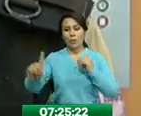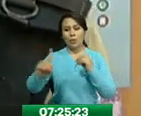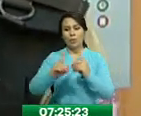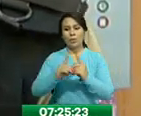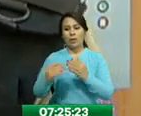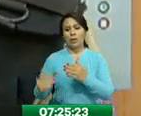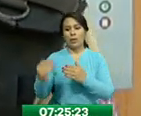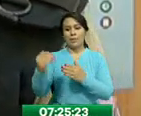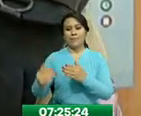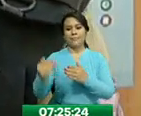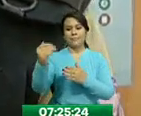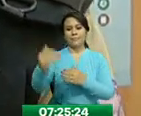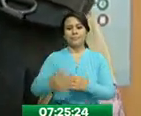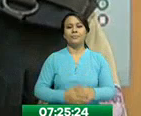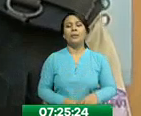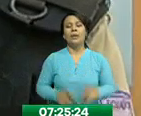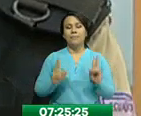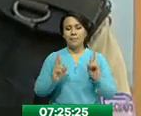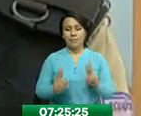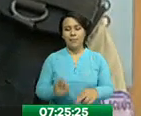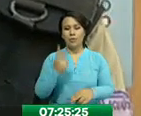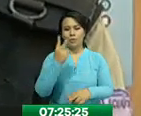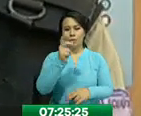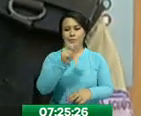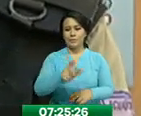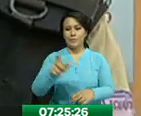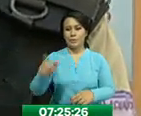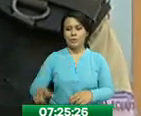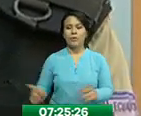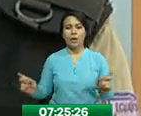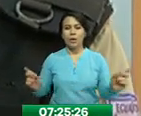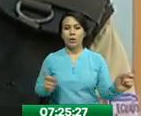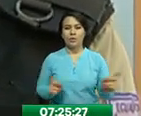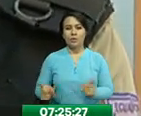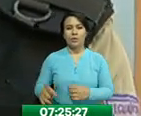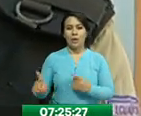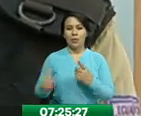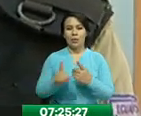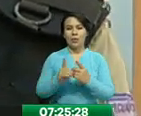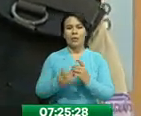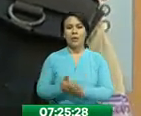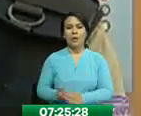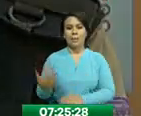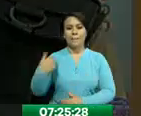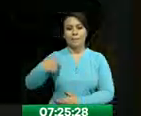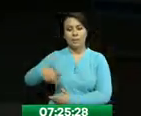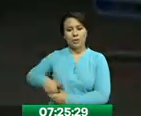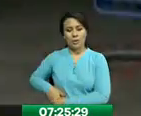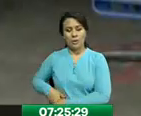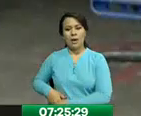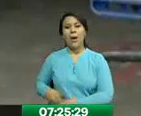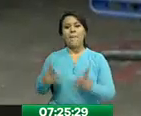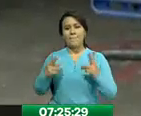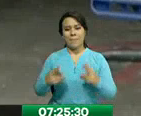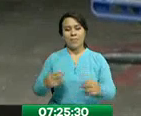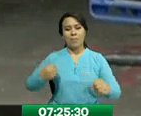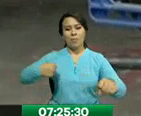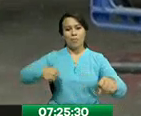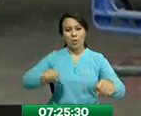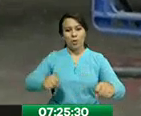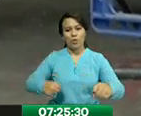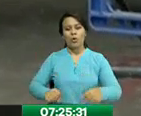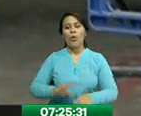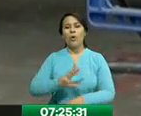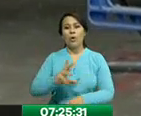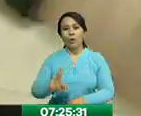unas cuadras más adelante. Asimismo, los dos ciudadanos se encontraban con un arma de fuego, y asimismo la moto se